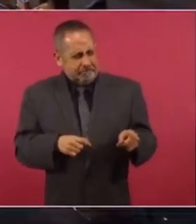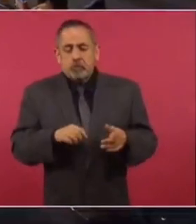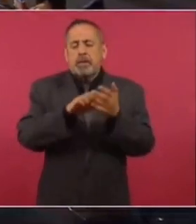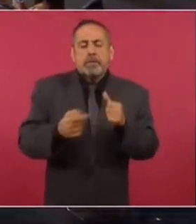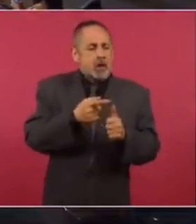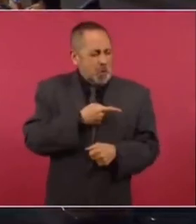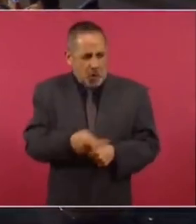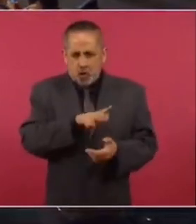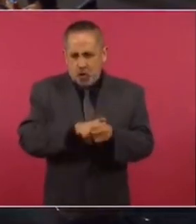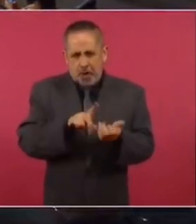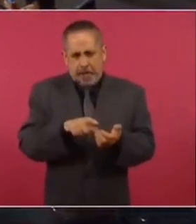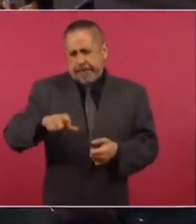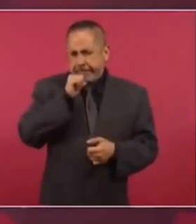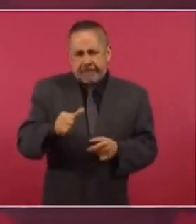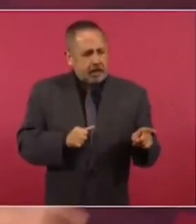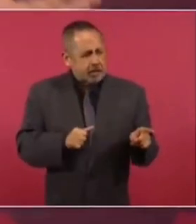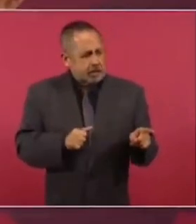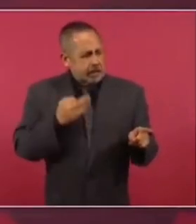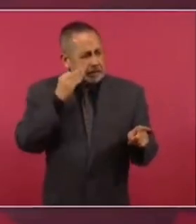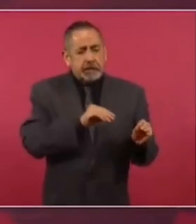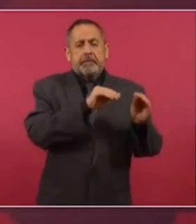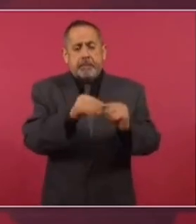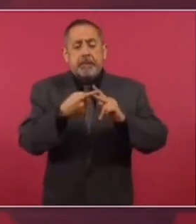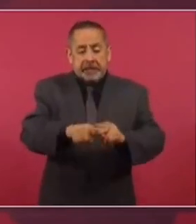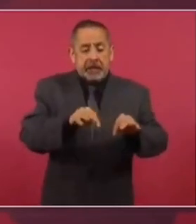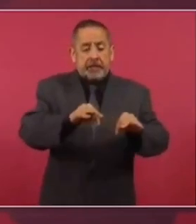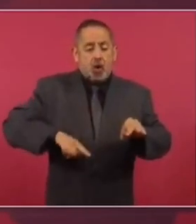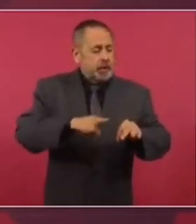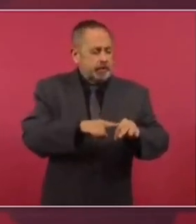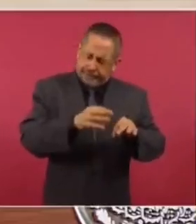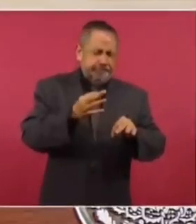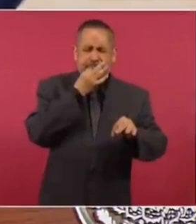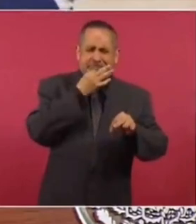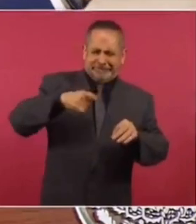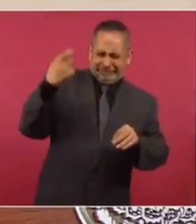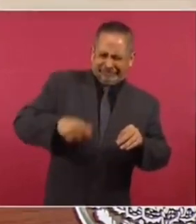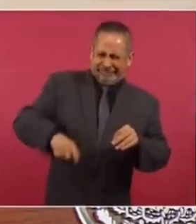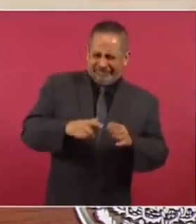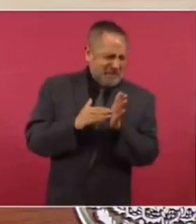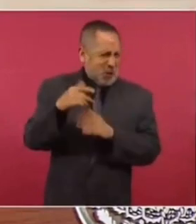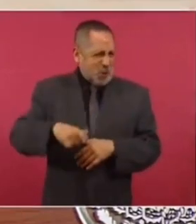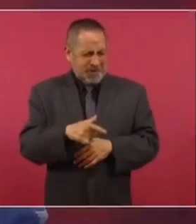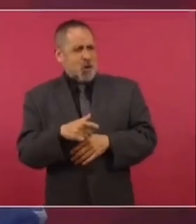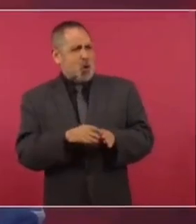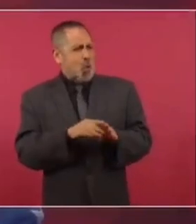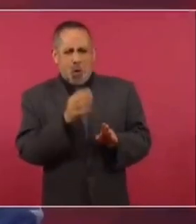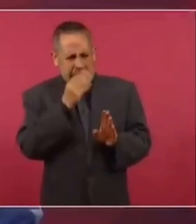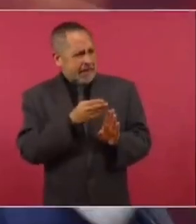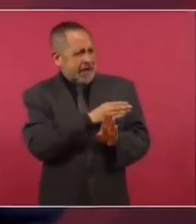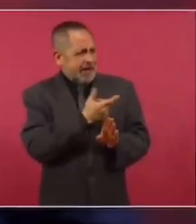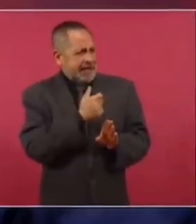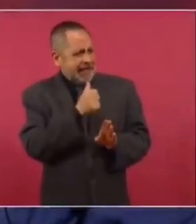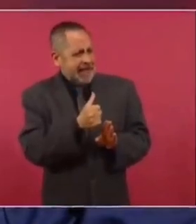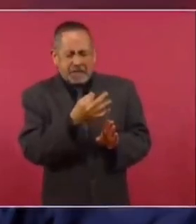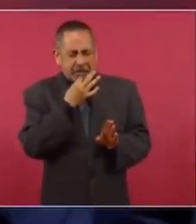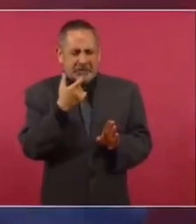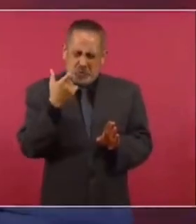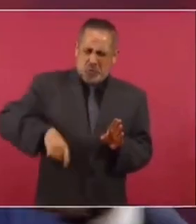tenía, y que pasa por el gobierno, y se convierte en millonario, ya.